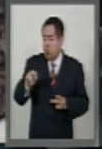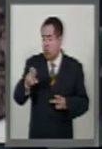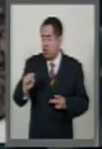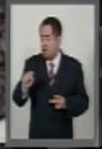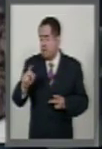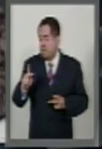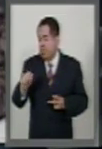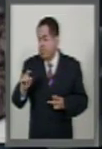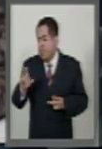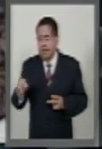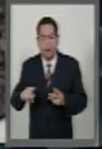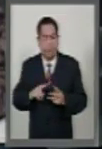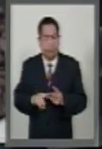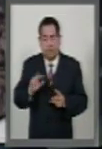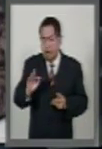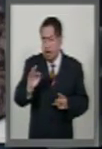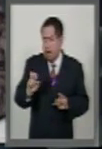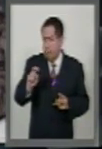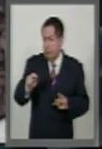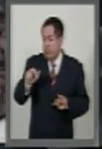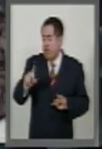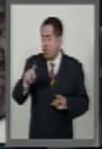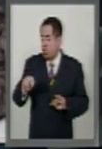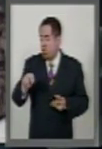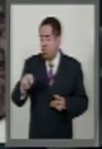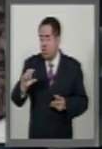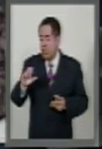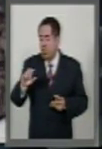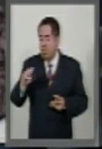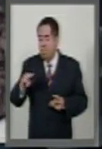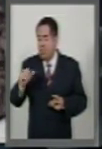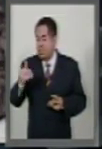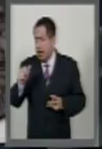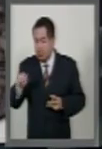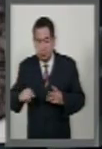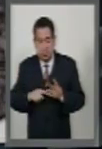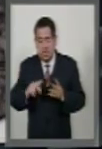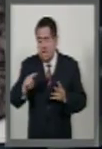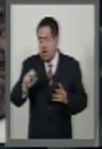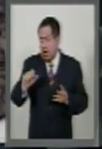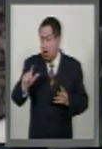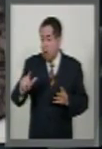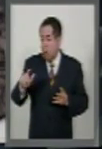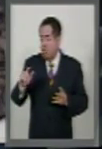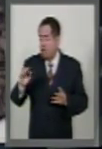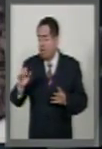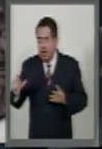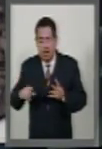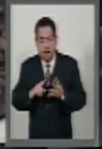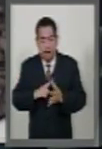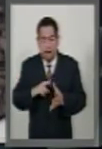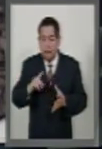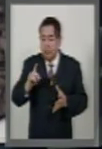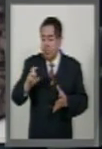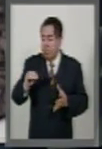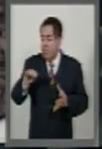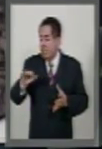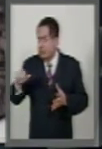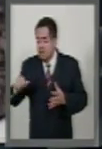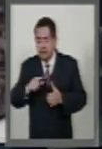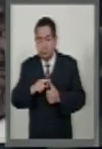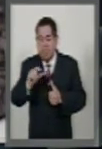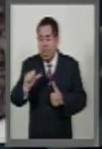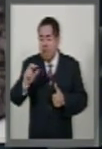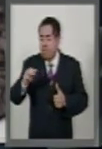Luna, Fernando Mayans Canaval, Raúl Morón Orozco, Fidel de Médicis Hidalgo, Armando Ríos